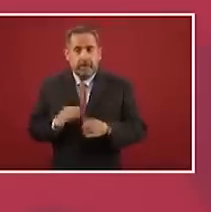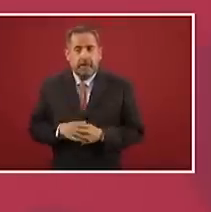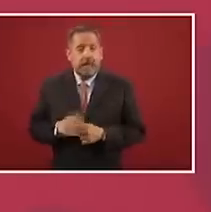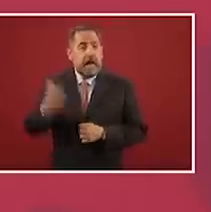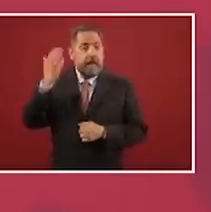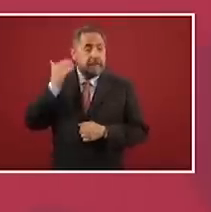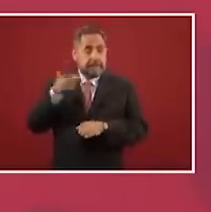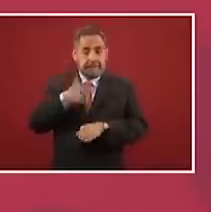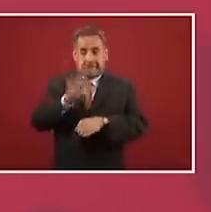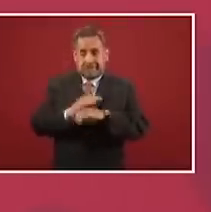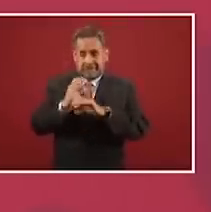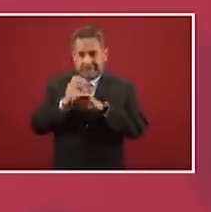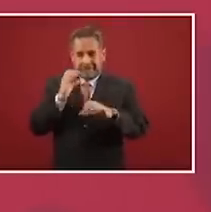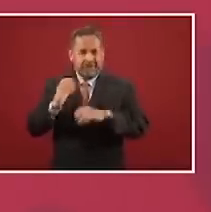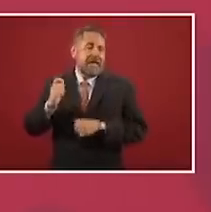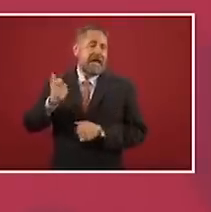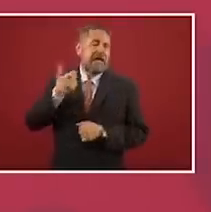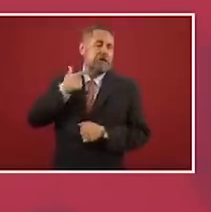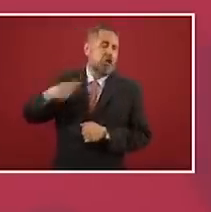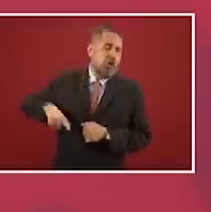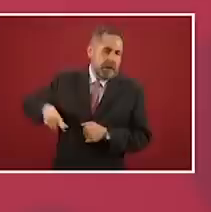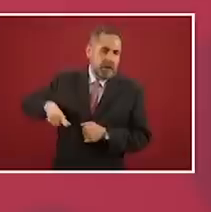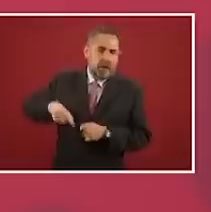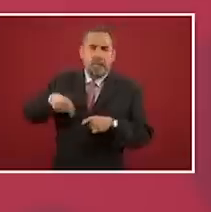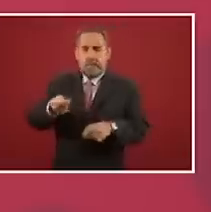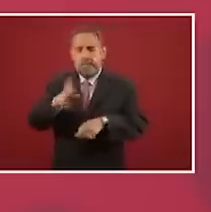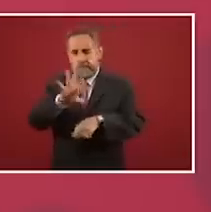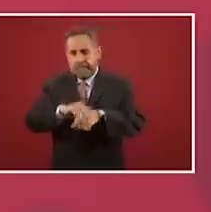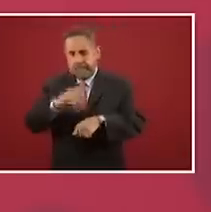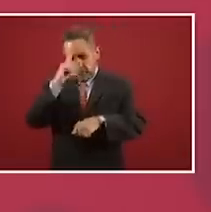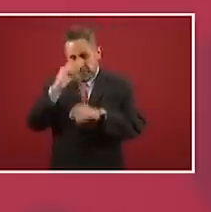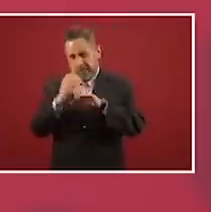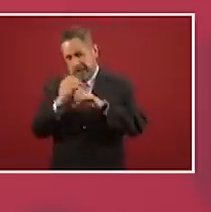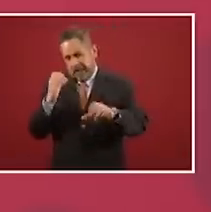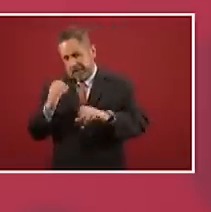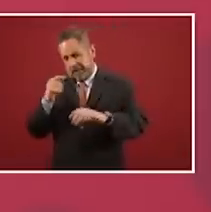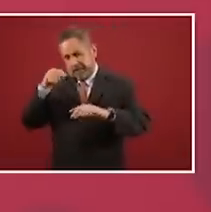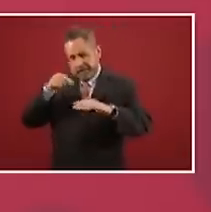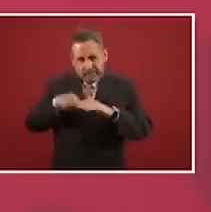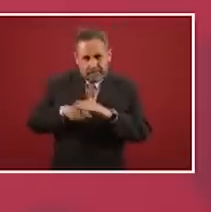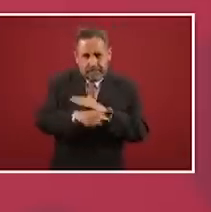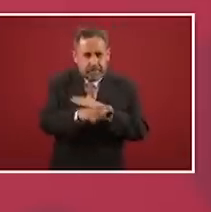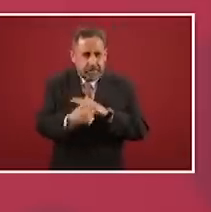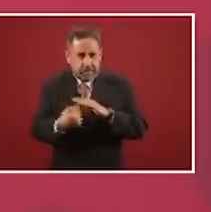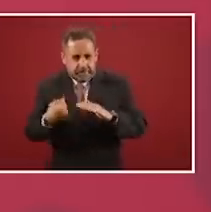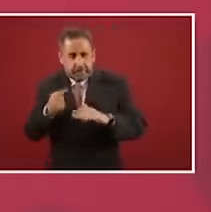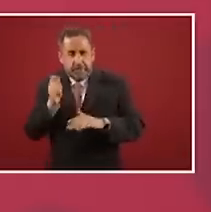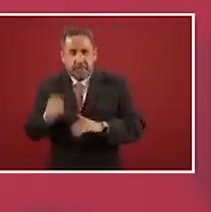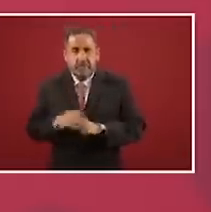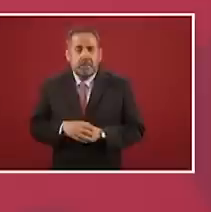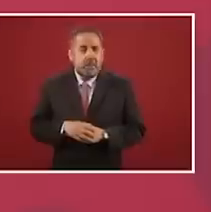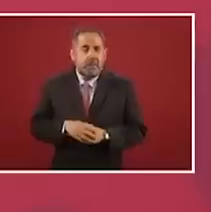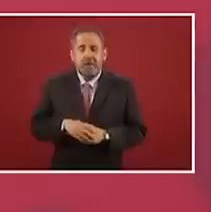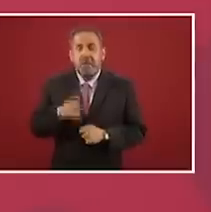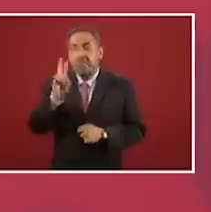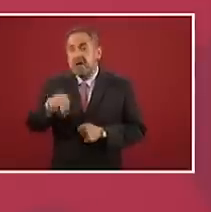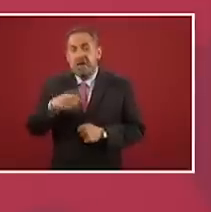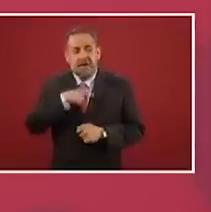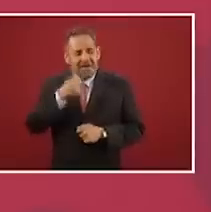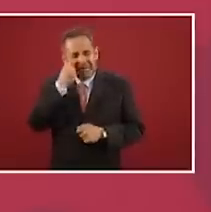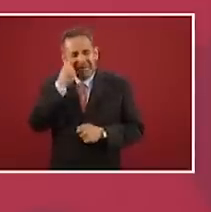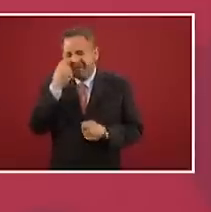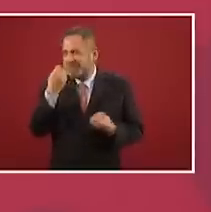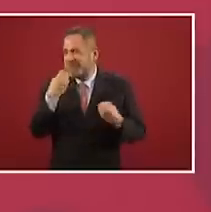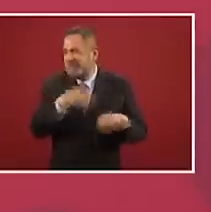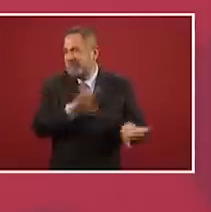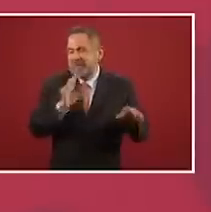las concesiones en el gobierno anterior, y la empresa también, no les importó pasar